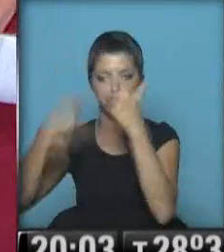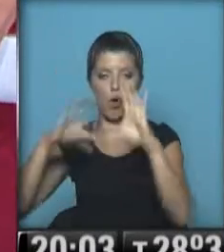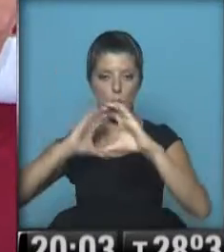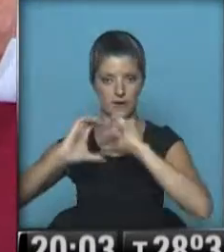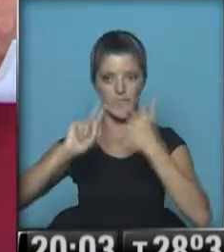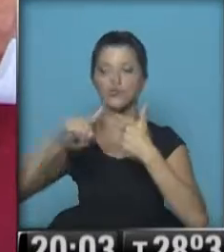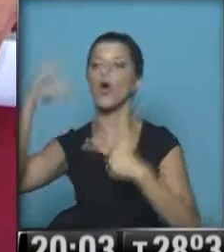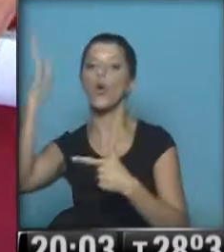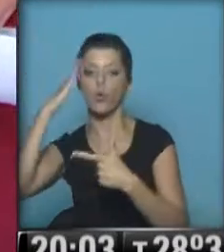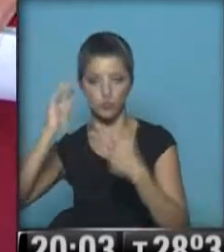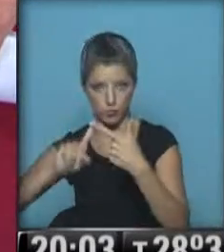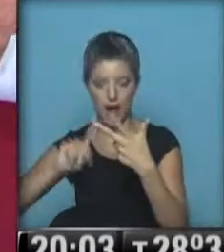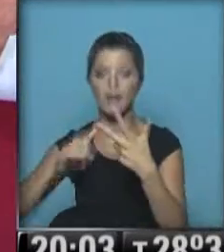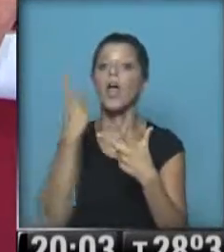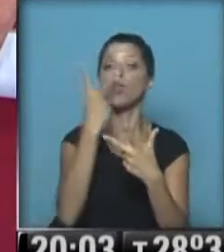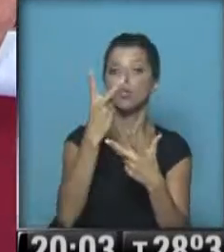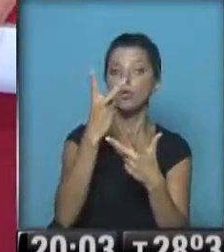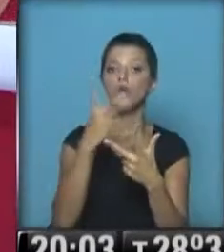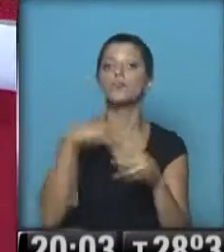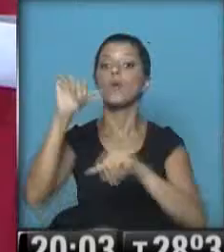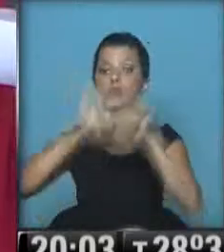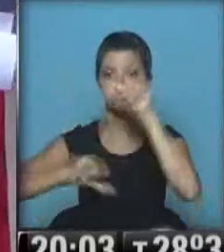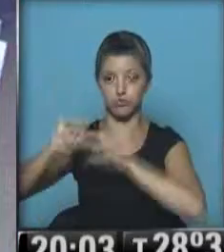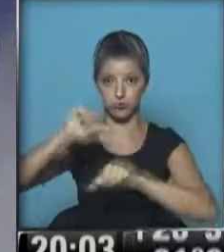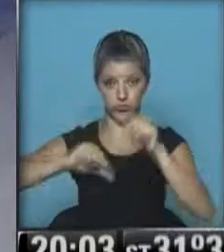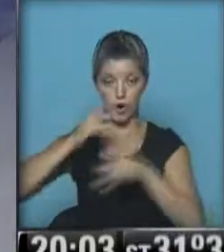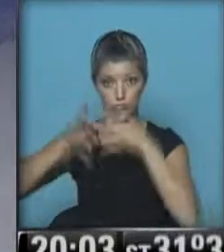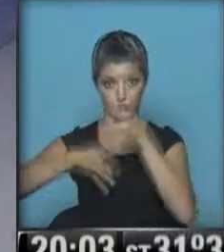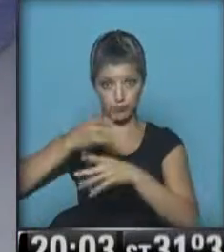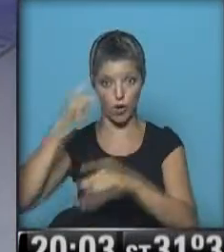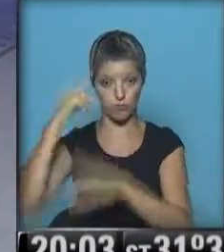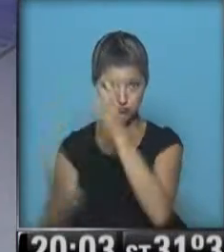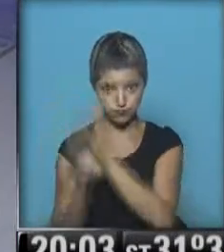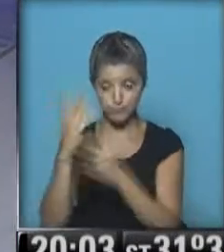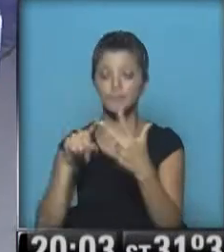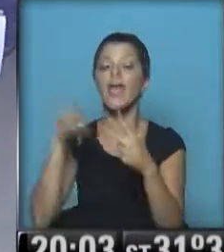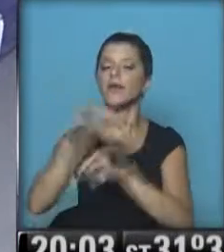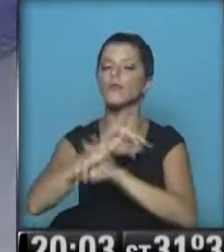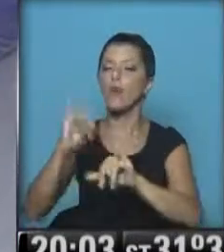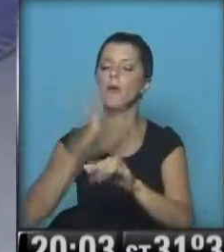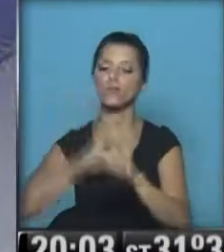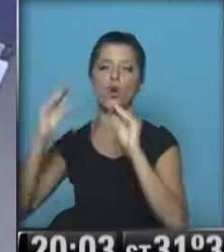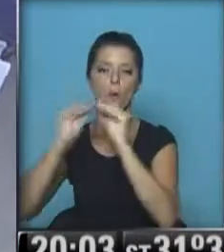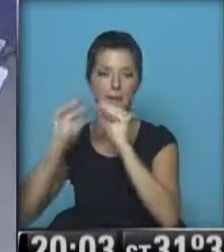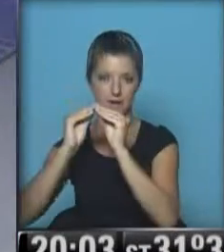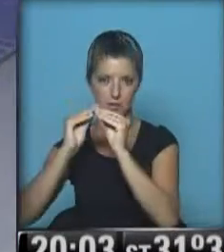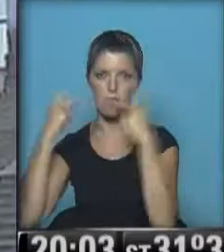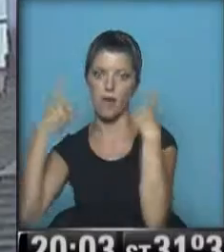la construcción de 2 reactores nucleares, entre otros emprendimientos. Informe de nuestros enviados especiales a